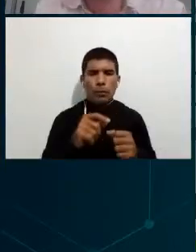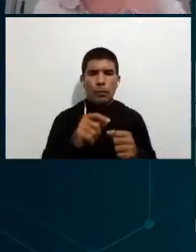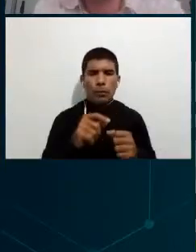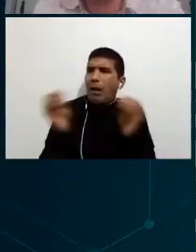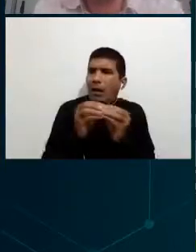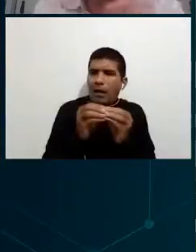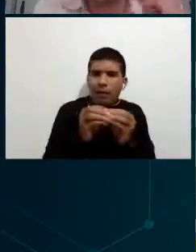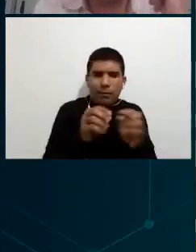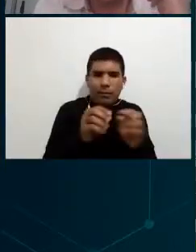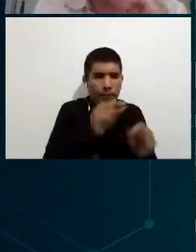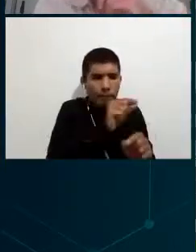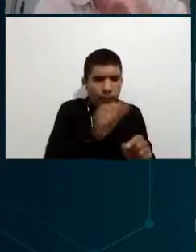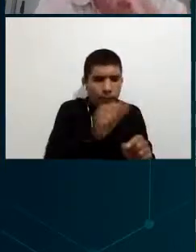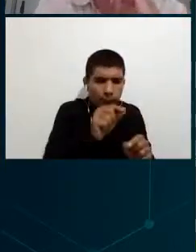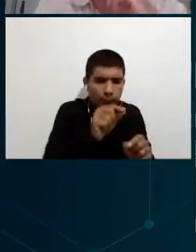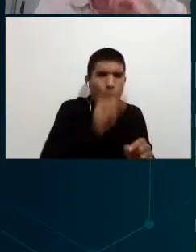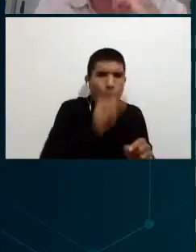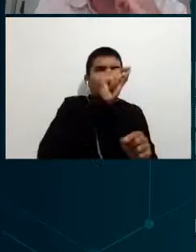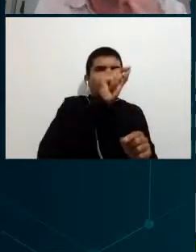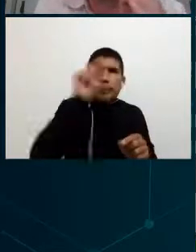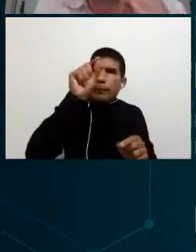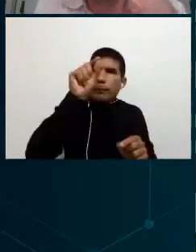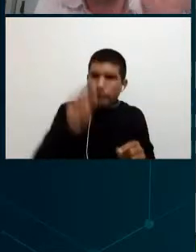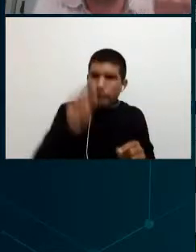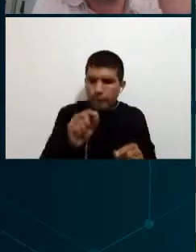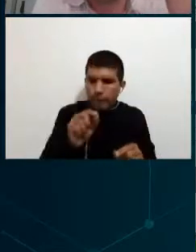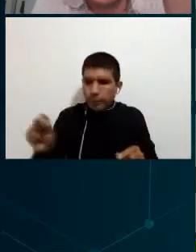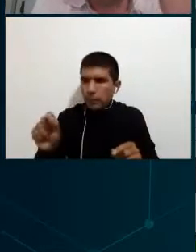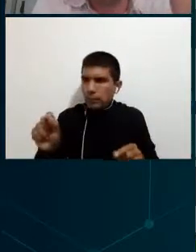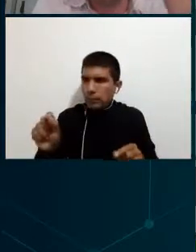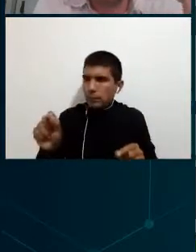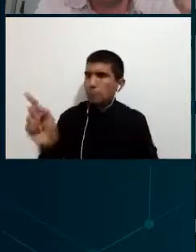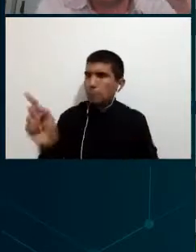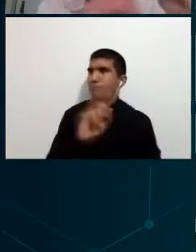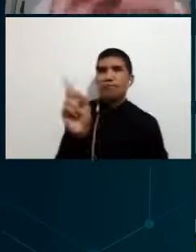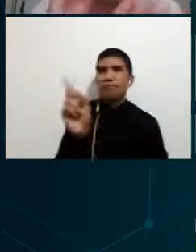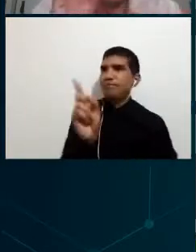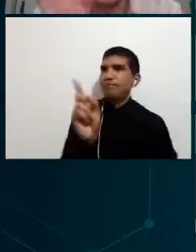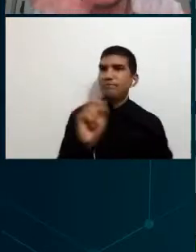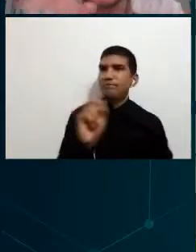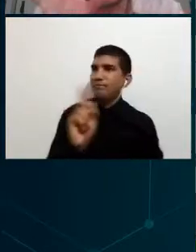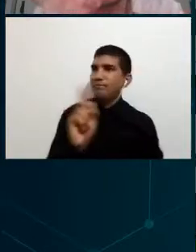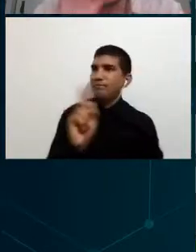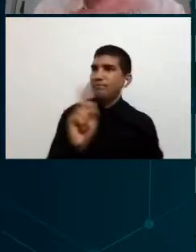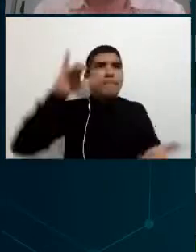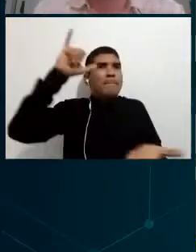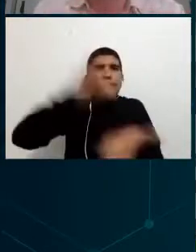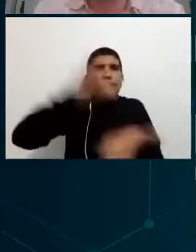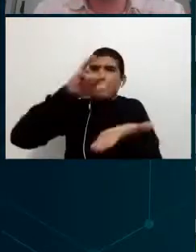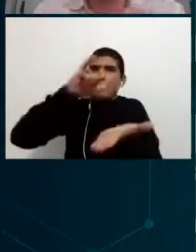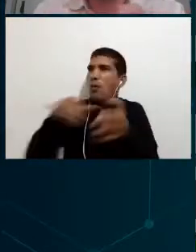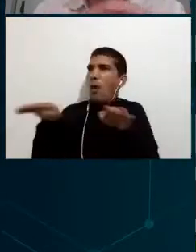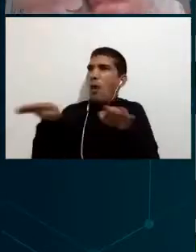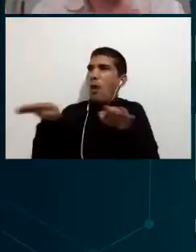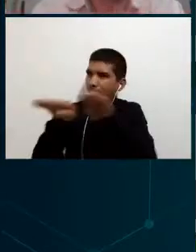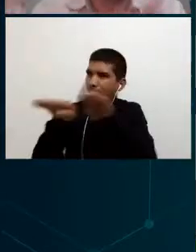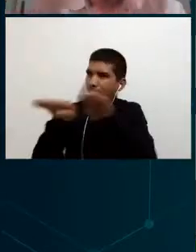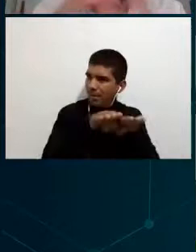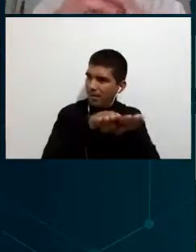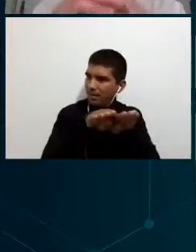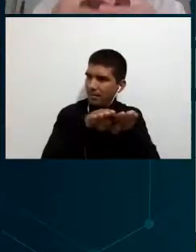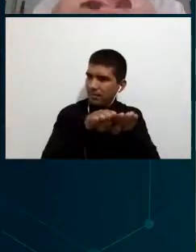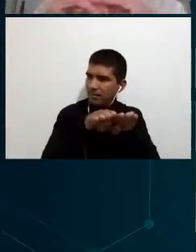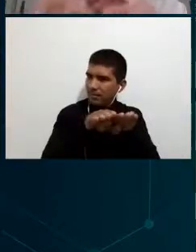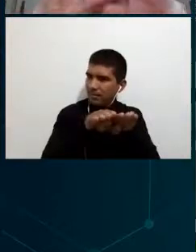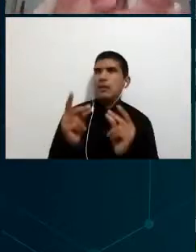A a un lado B no depende de la cantidad de MPLS, sino que ya depende, es más bien de los procesamientos locales de los relés. Y es que la